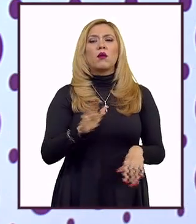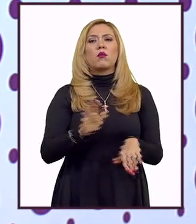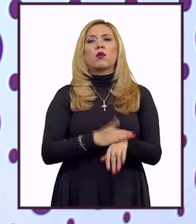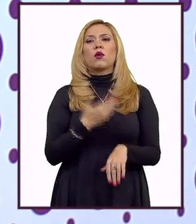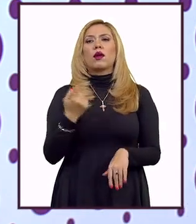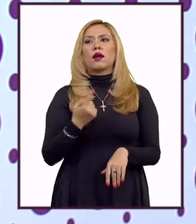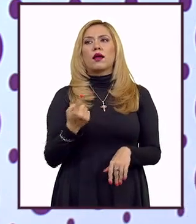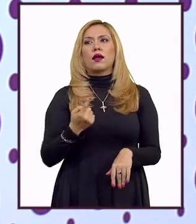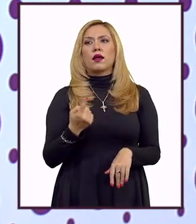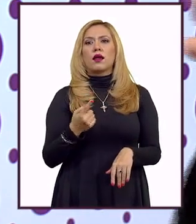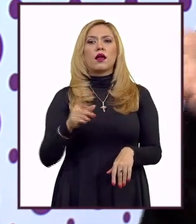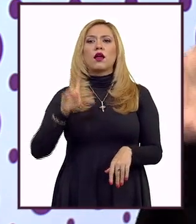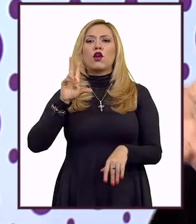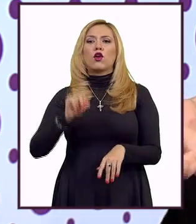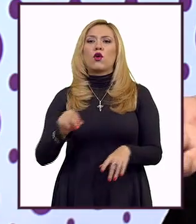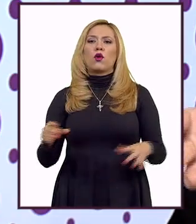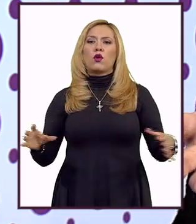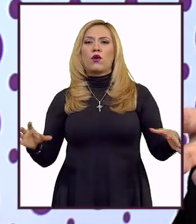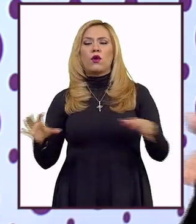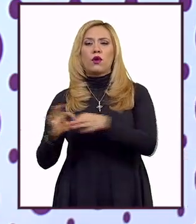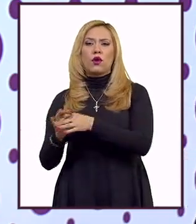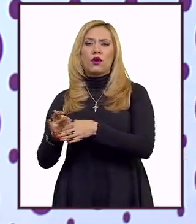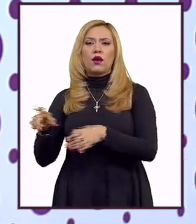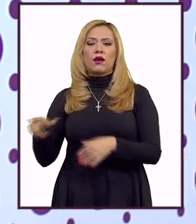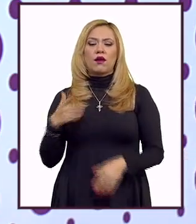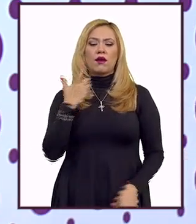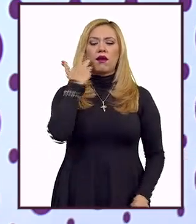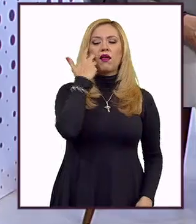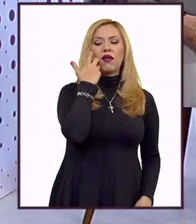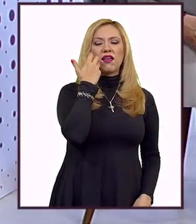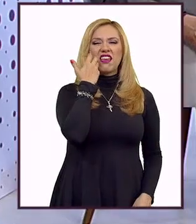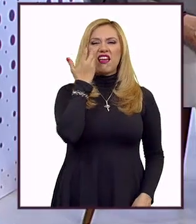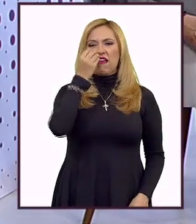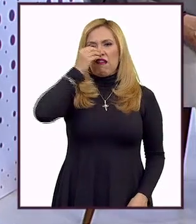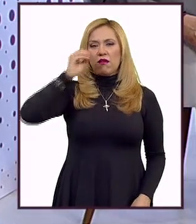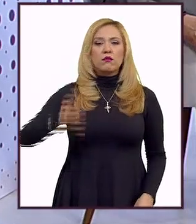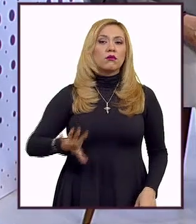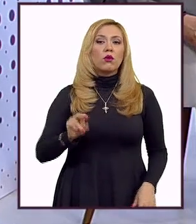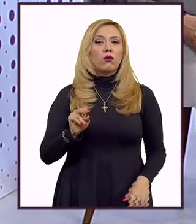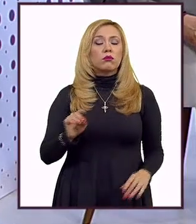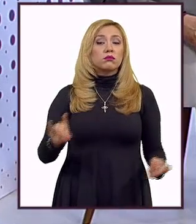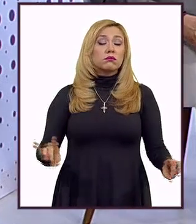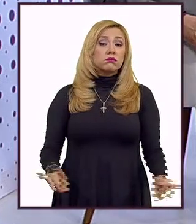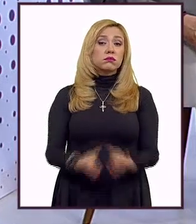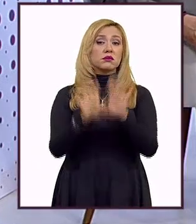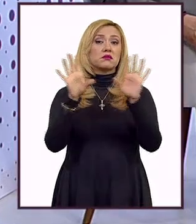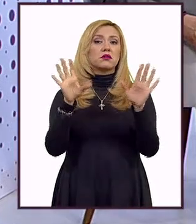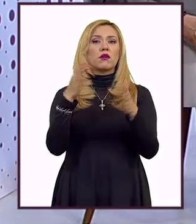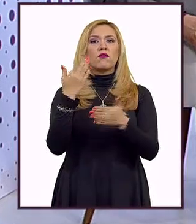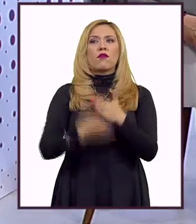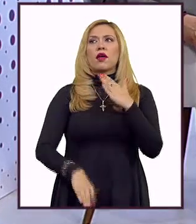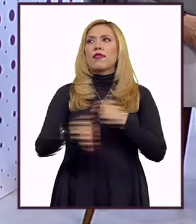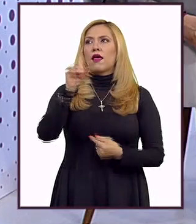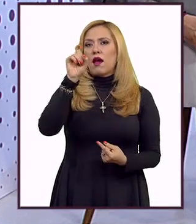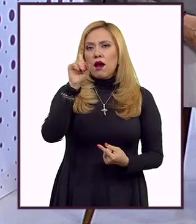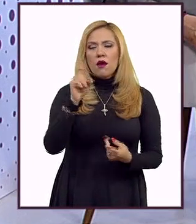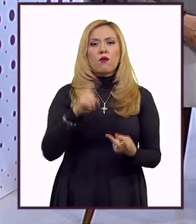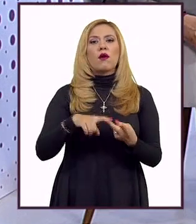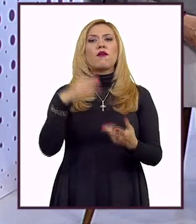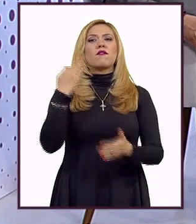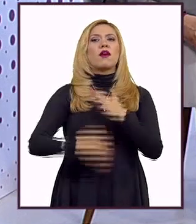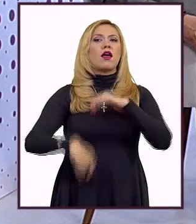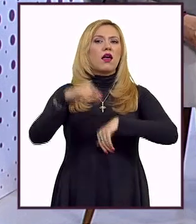encajan en esta parte de la intencionalidad, sino que son circunstancias que se dan, ¿no? Como la falta de agua, la falta de